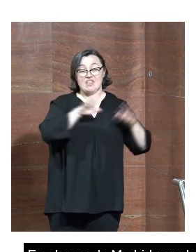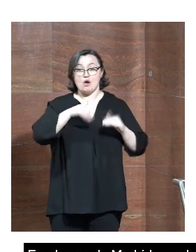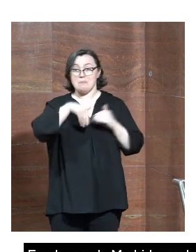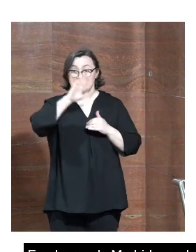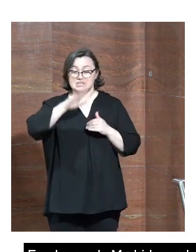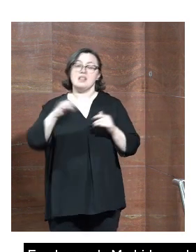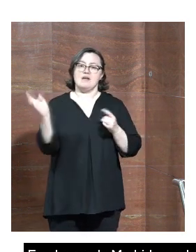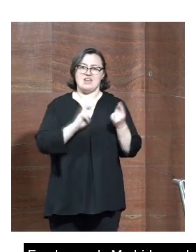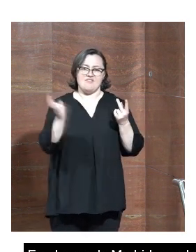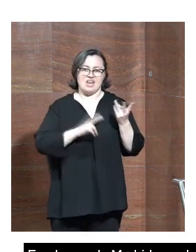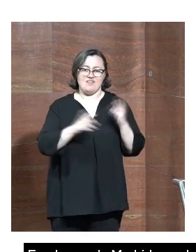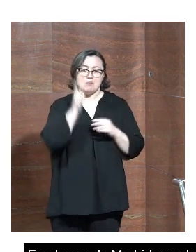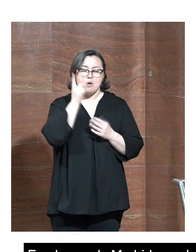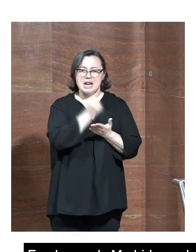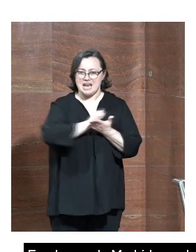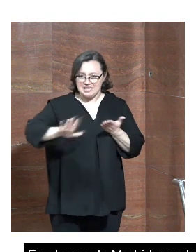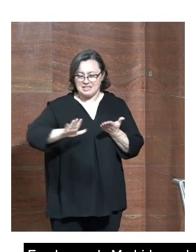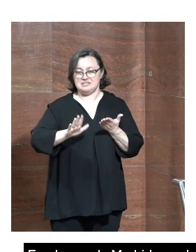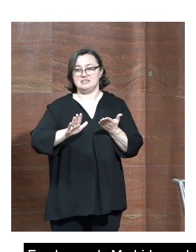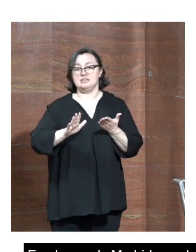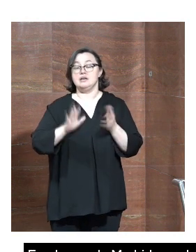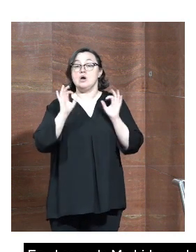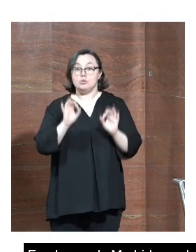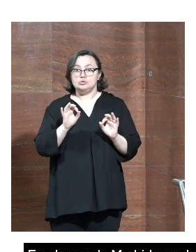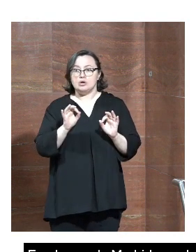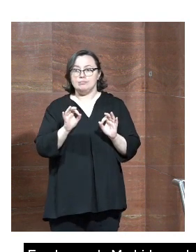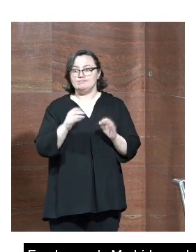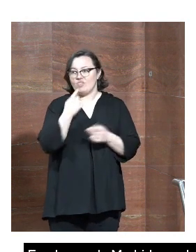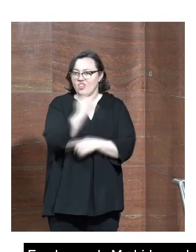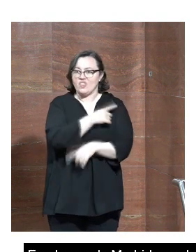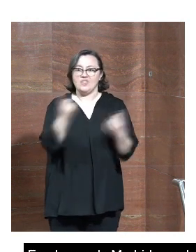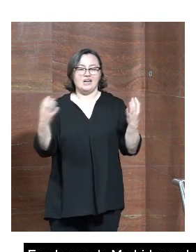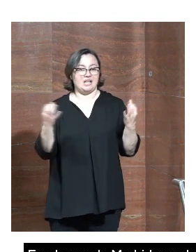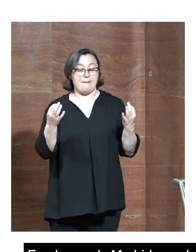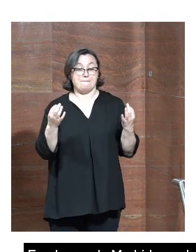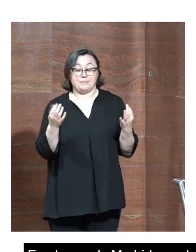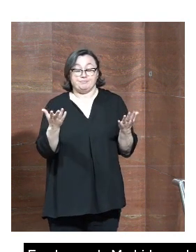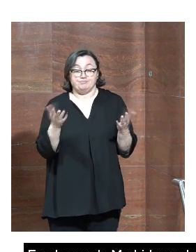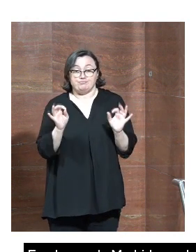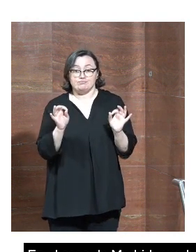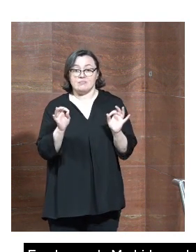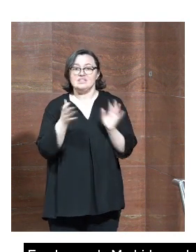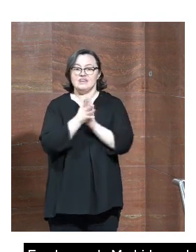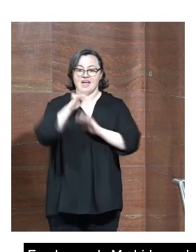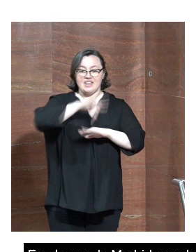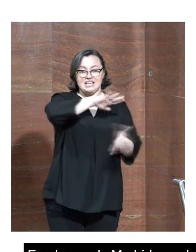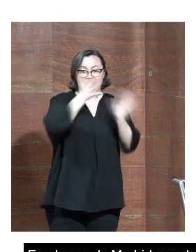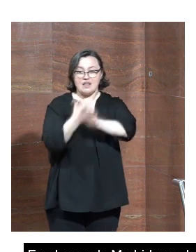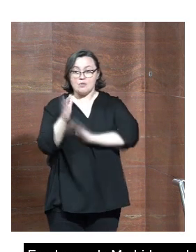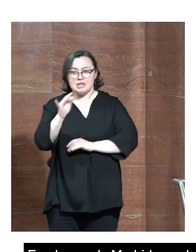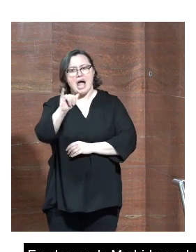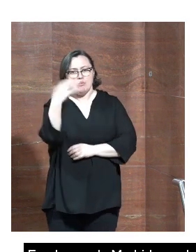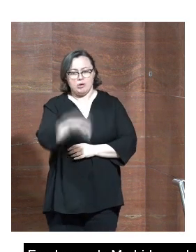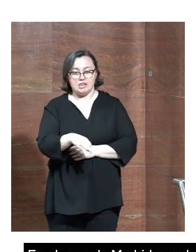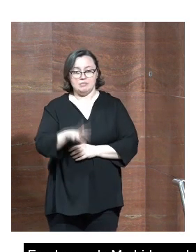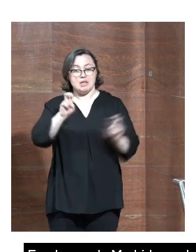sin cita previa, o hemos puesto un teléfono gratuito. Quiero decir que la buena digitalización es favorable. Luego